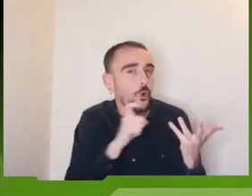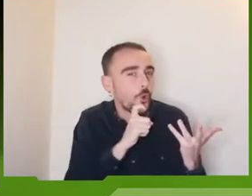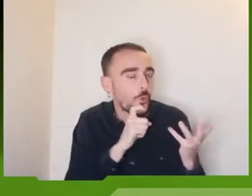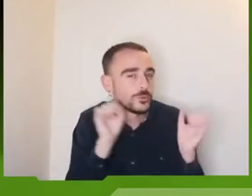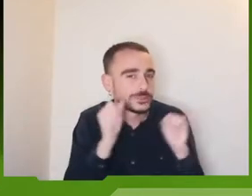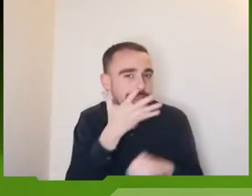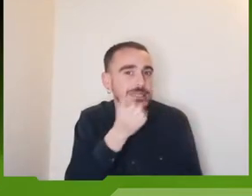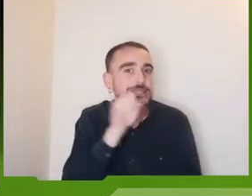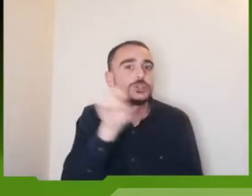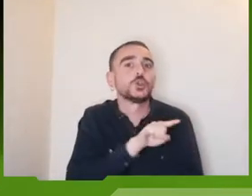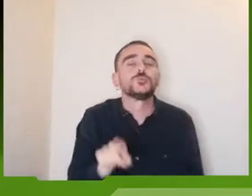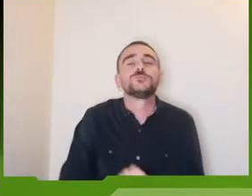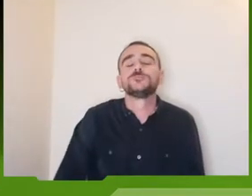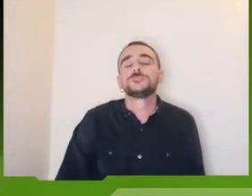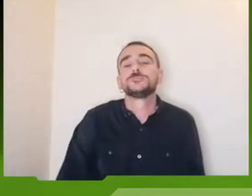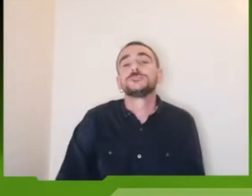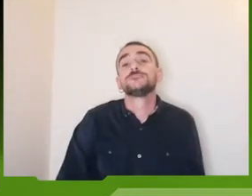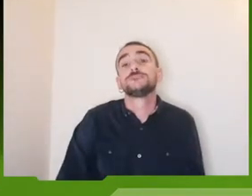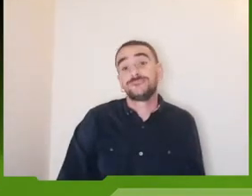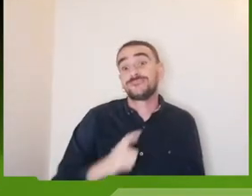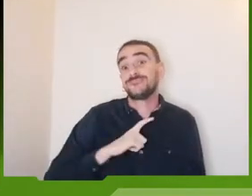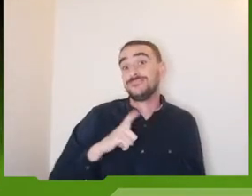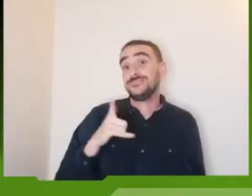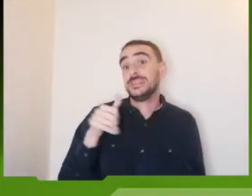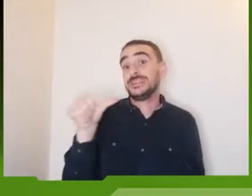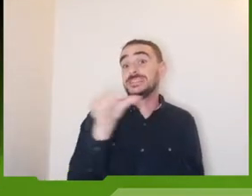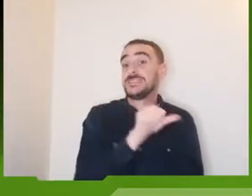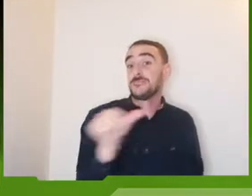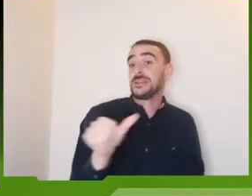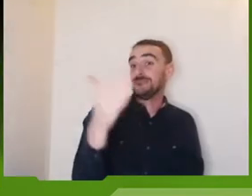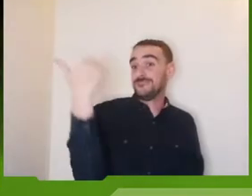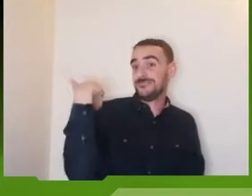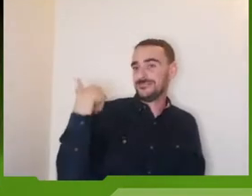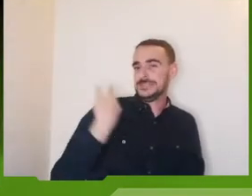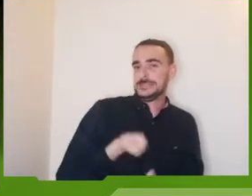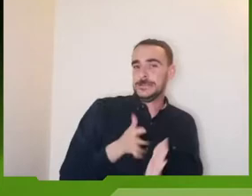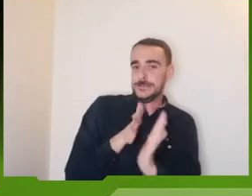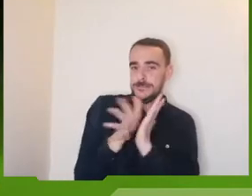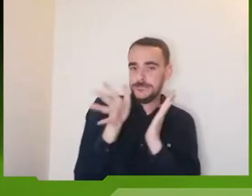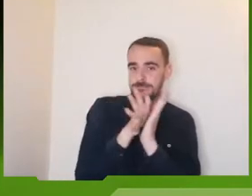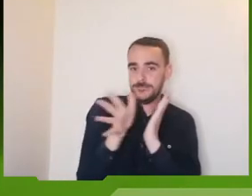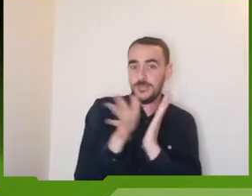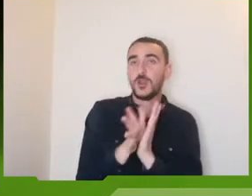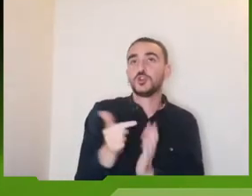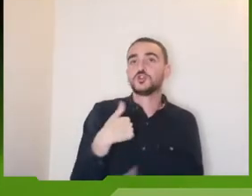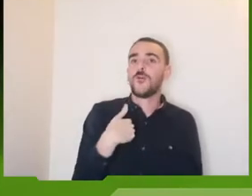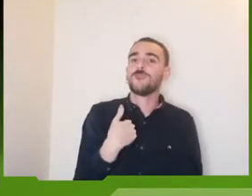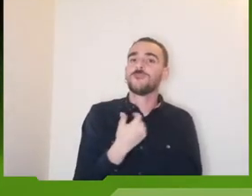en otro directo, que me gustaría no que aprendáis a hacer